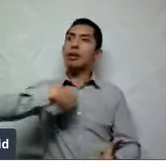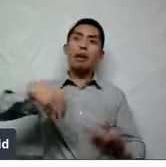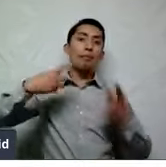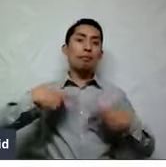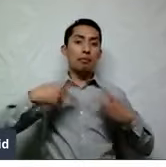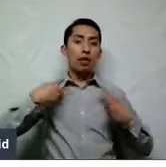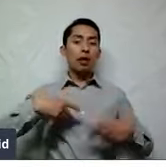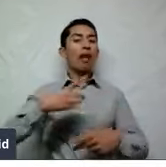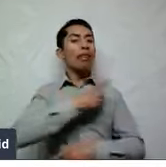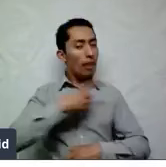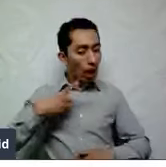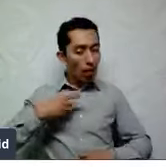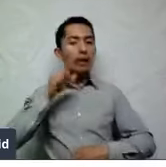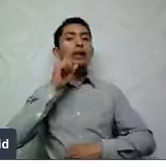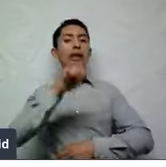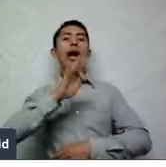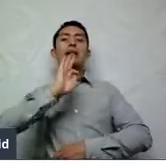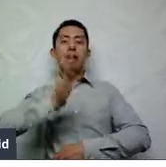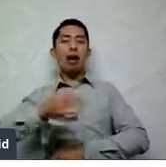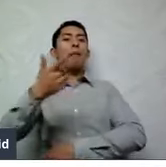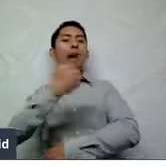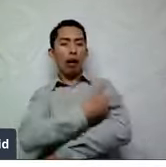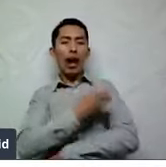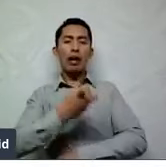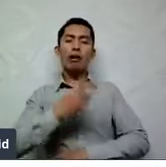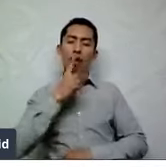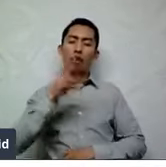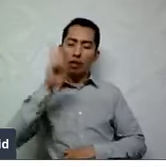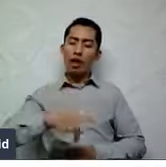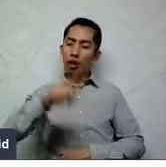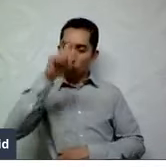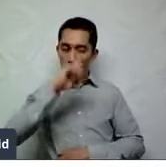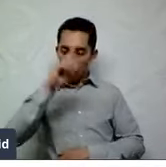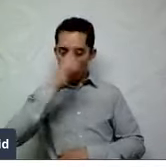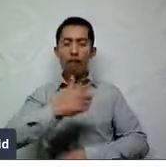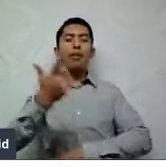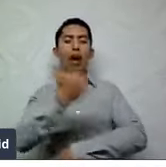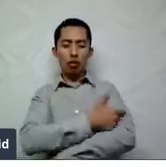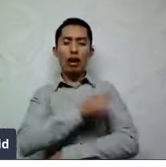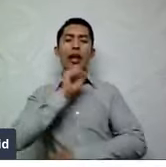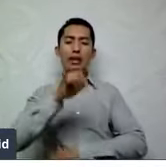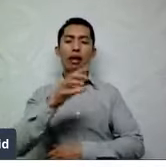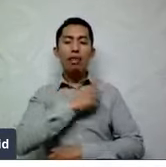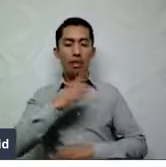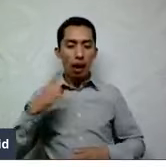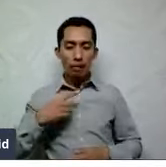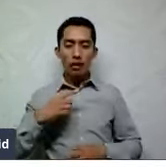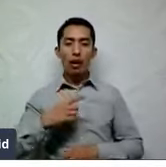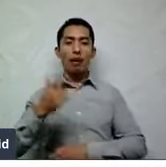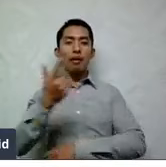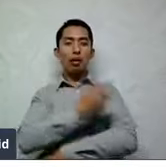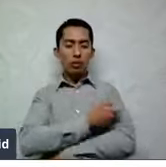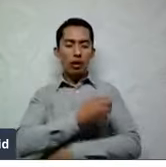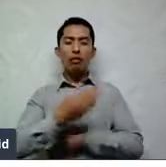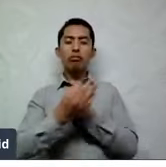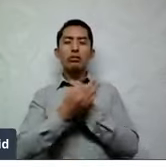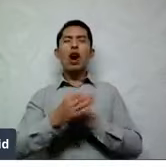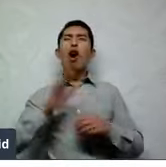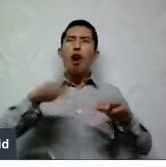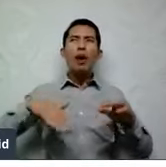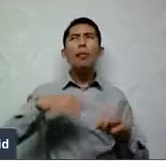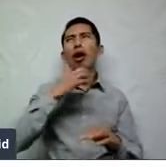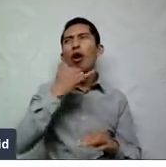población debe de vacunarse. No hay duda, debemos de protegernos contra la vacuna. Que me siento mal porque